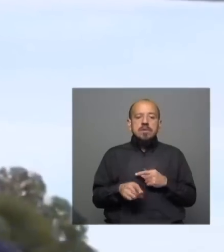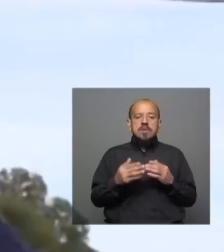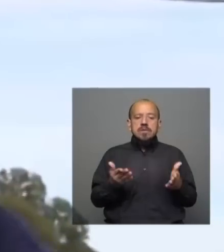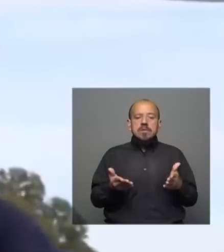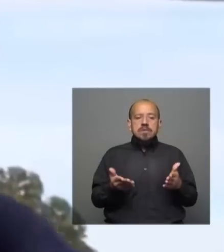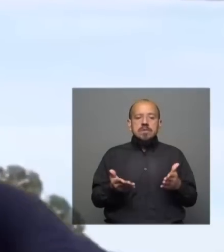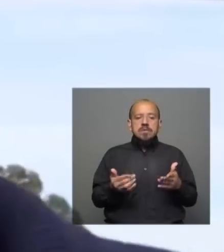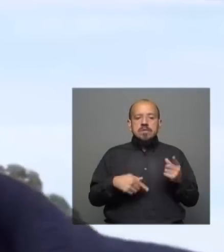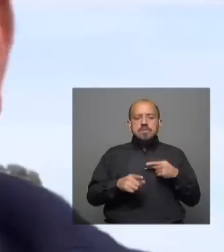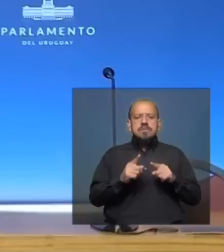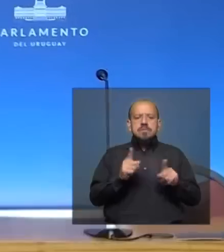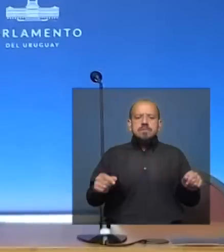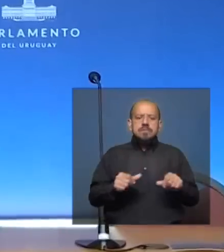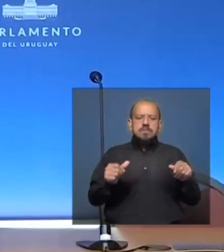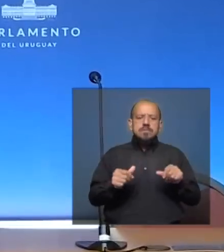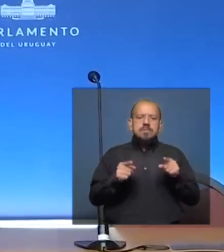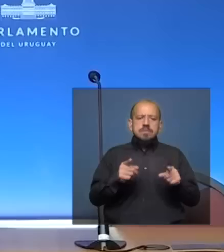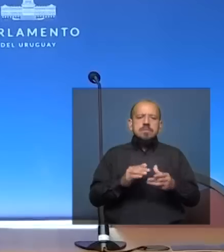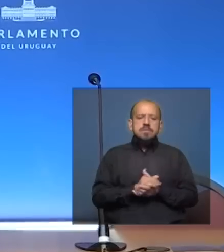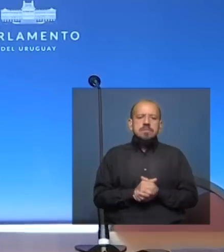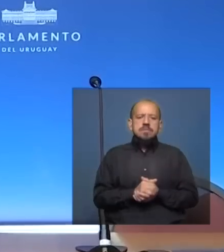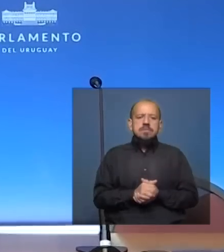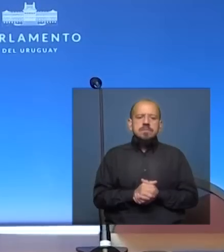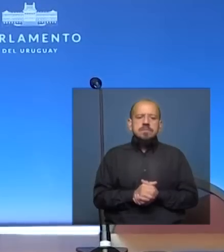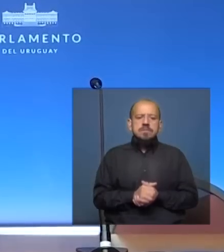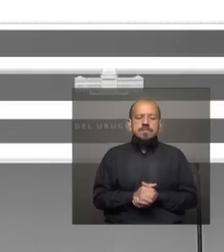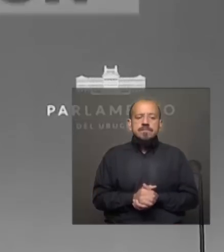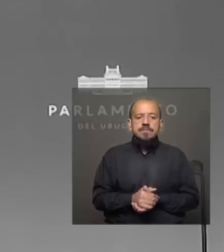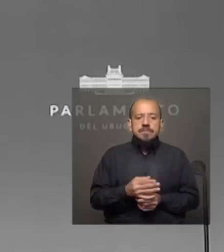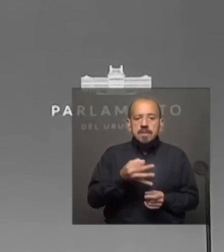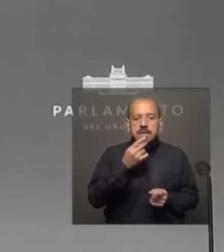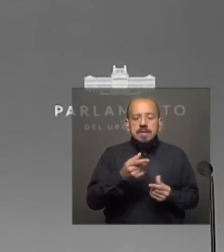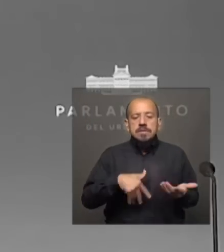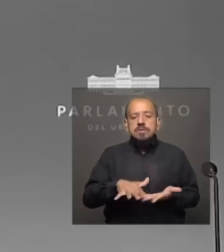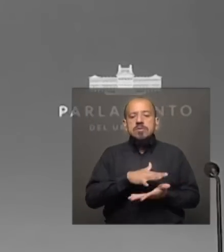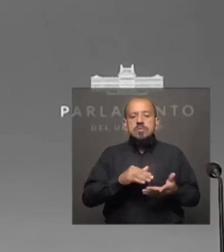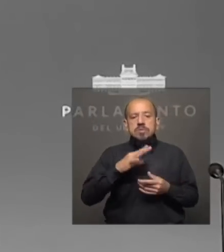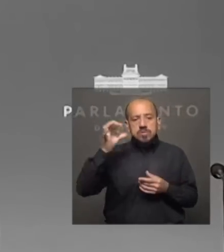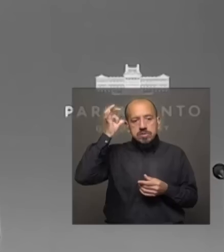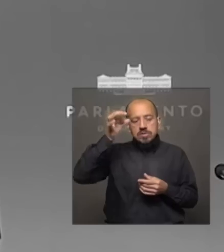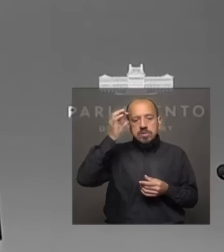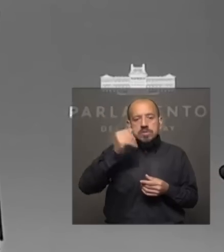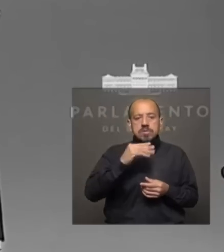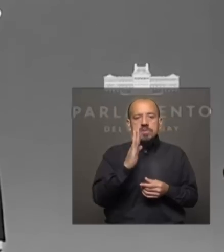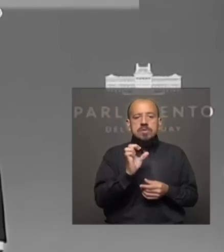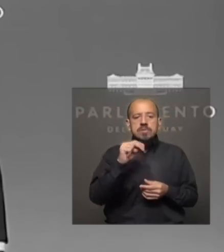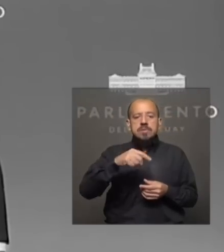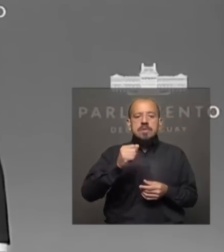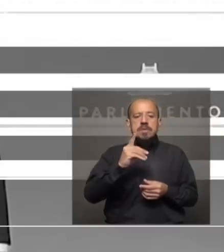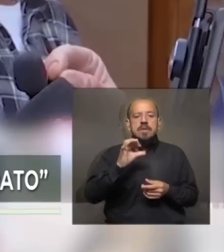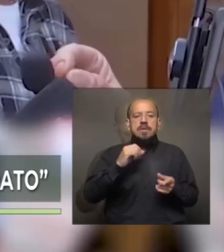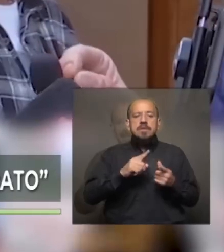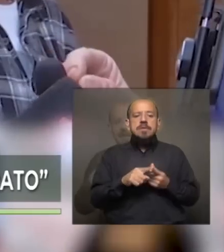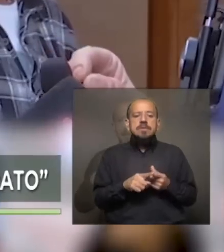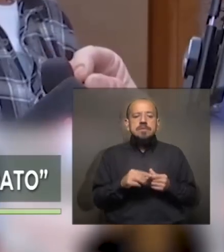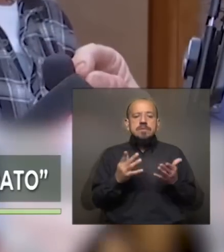cama no se hace el presidente Luis lacalle Pou se refirió a la situación del senador del partido Nacional Gustavo penadez